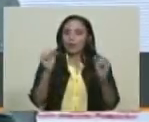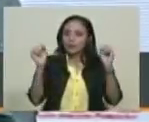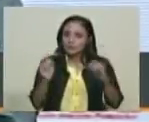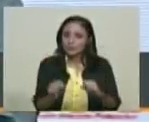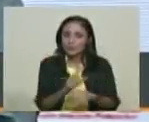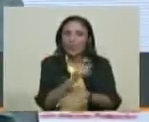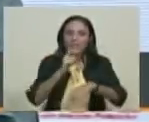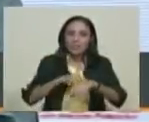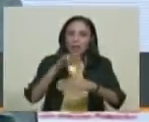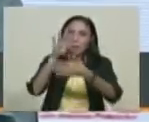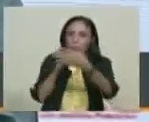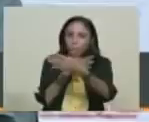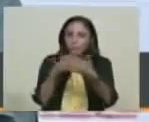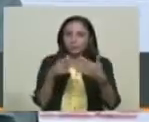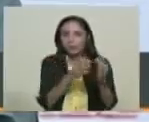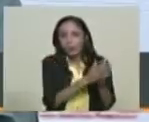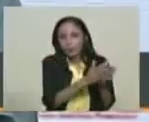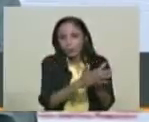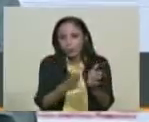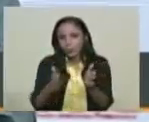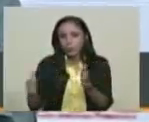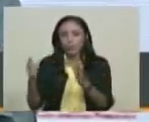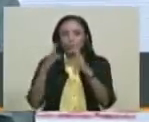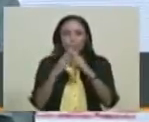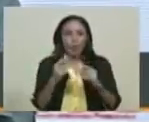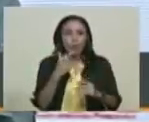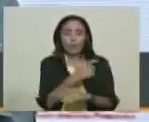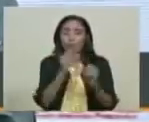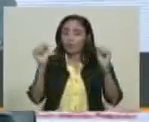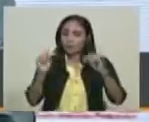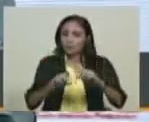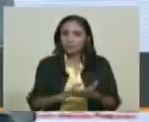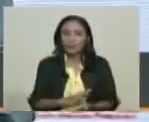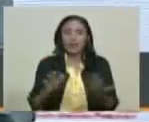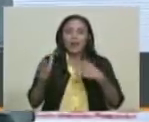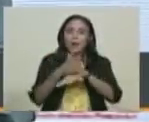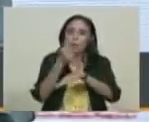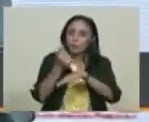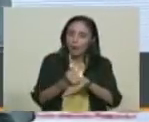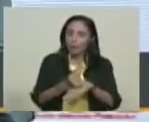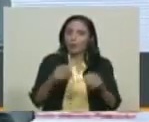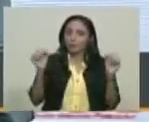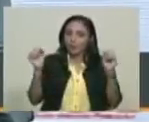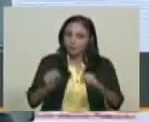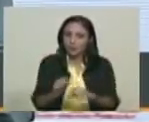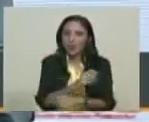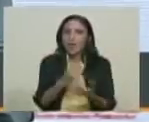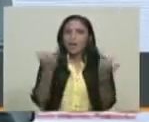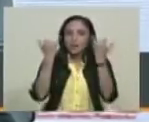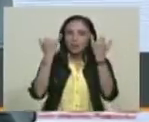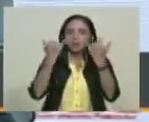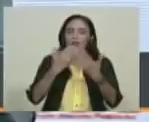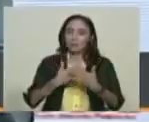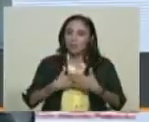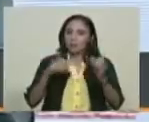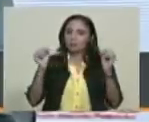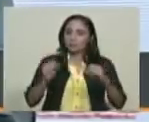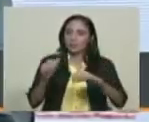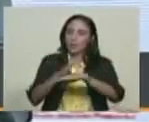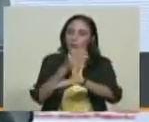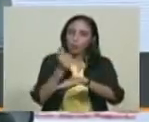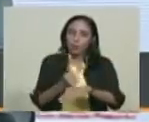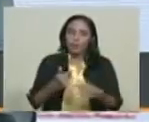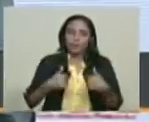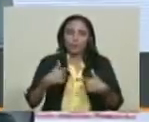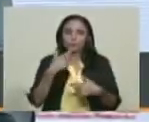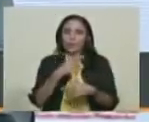cronológica, de manera orgánica, las declaraciones de los autores materiales, convictos y